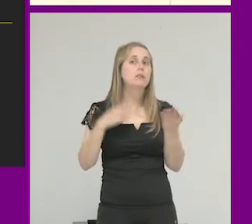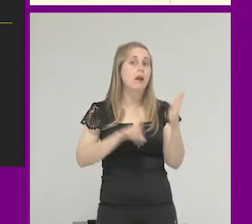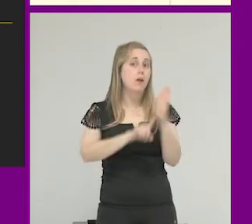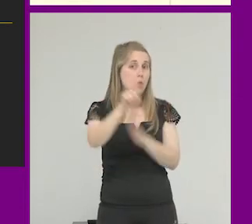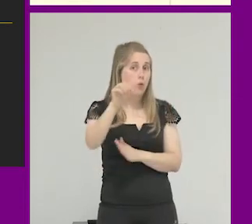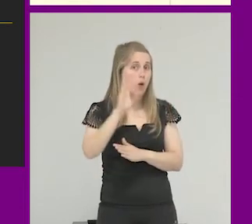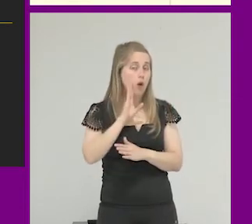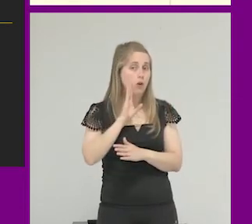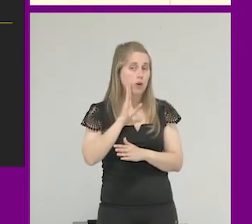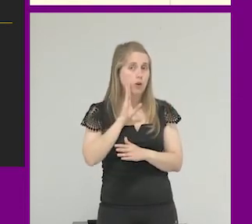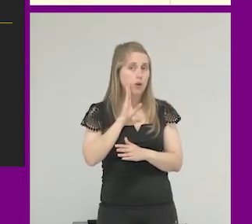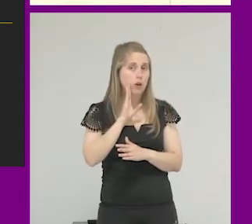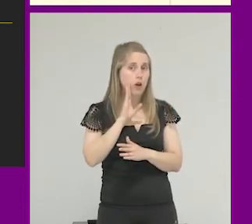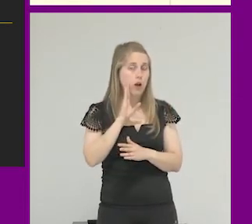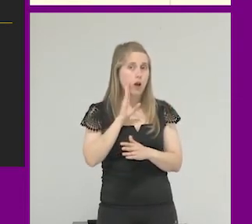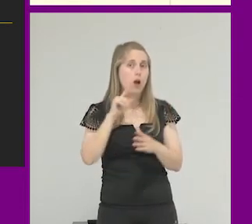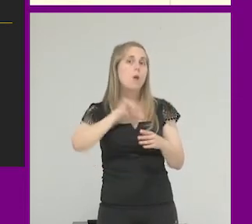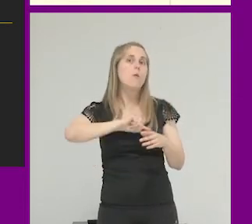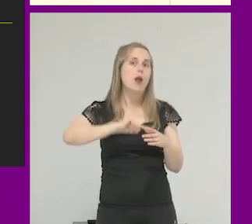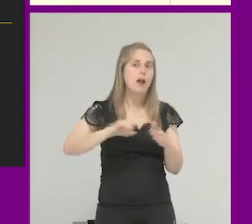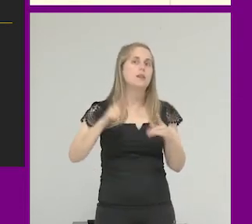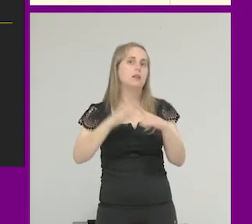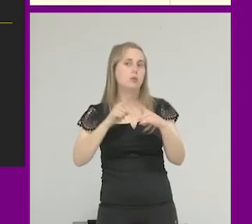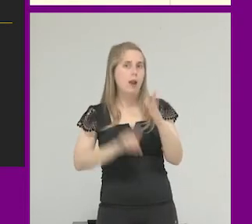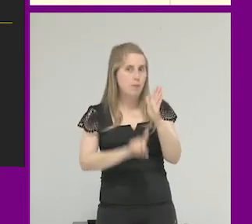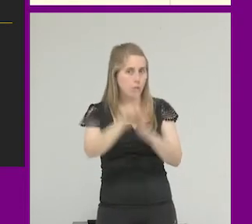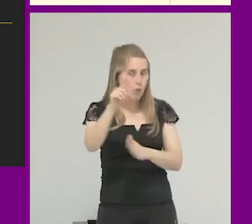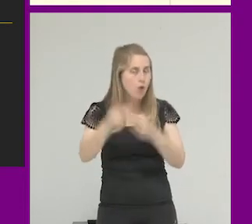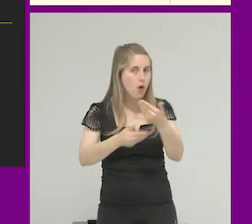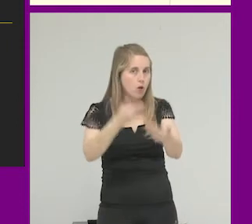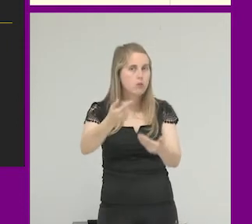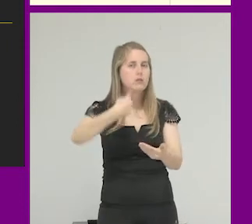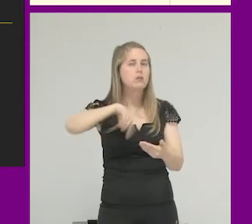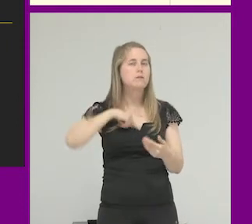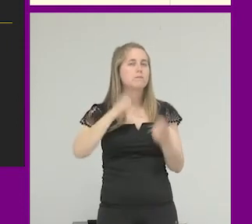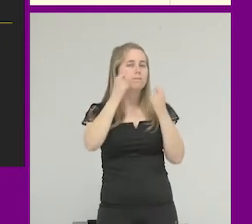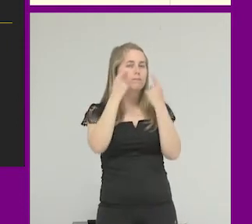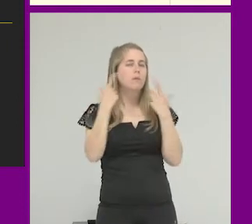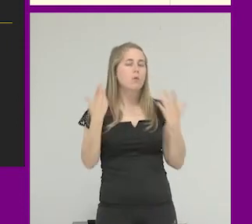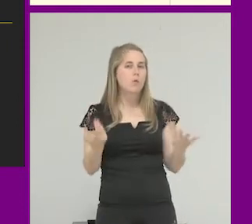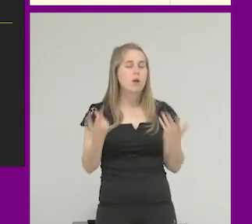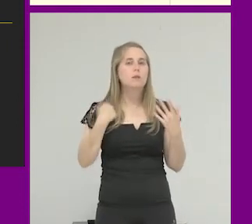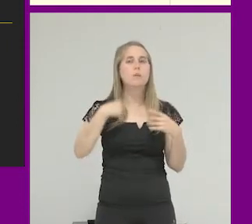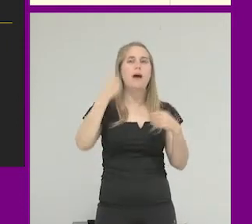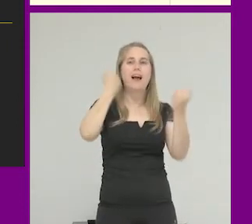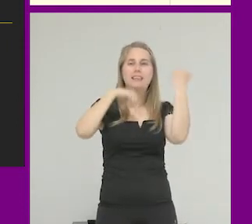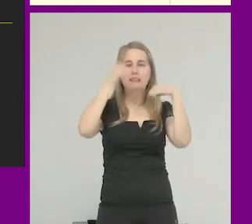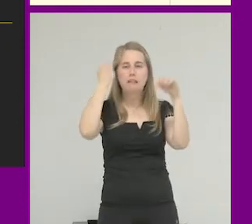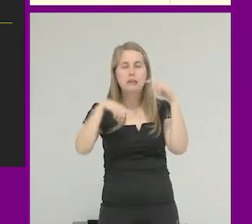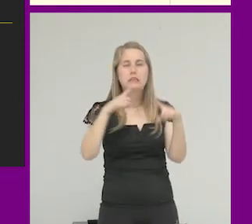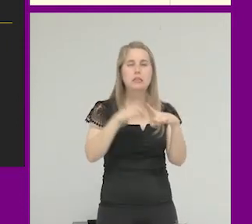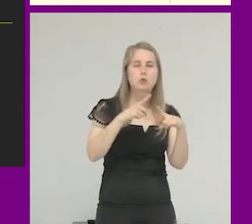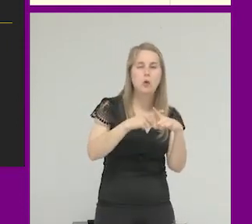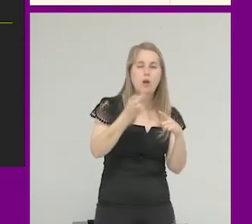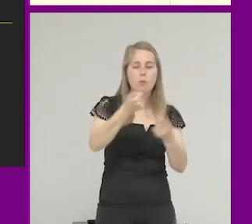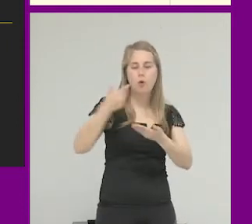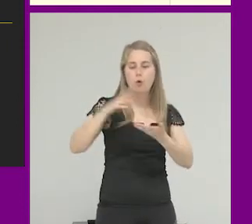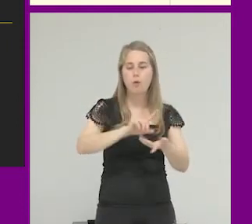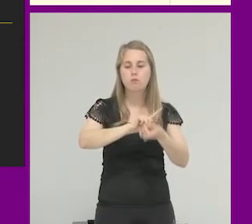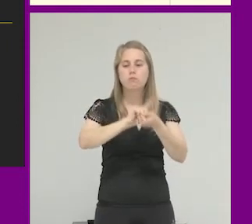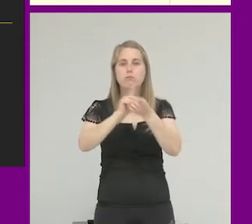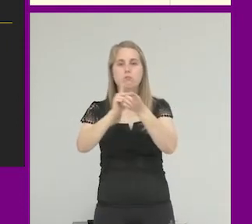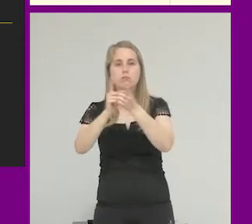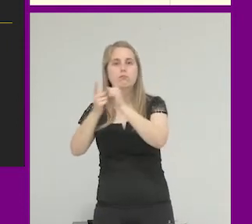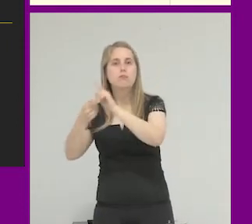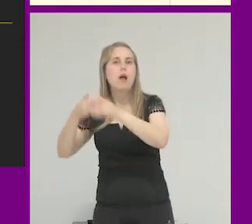horretan, moral sexualaren evoluzioan ikusi dugu zelan jarrerak sexualitatearekiko jundia aldatzen, ez?